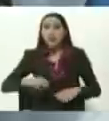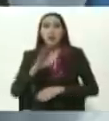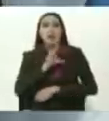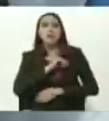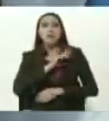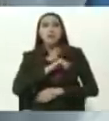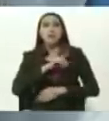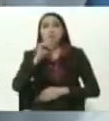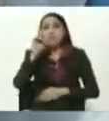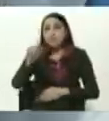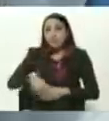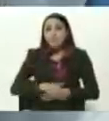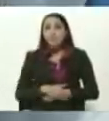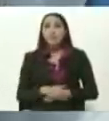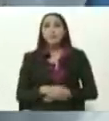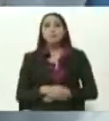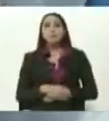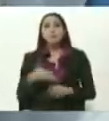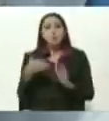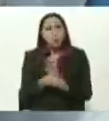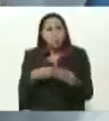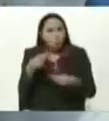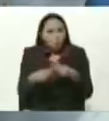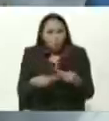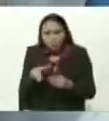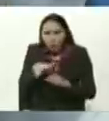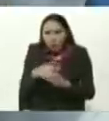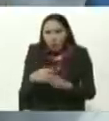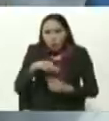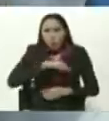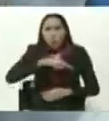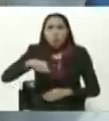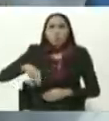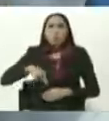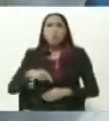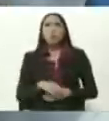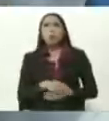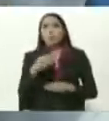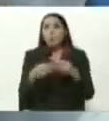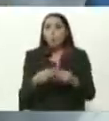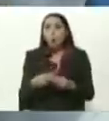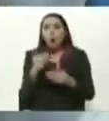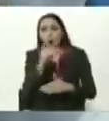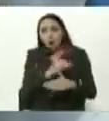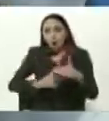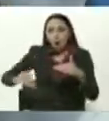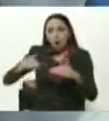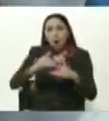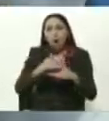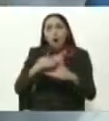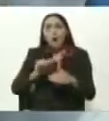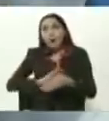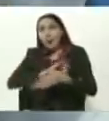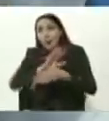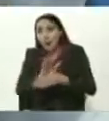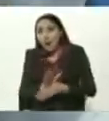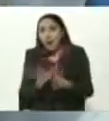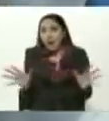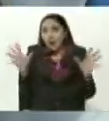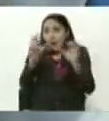y al momento de los hechos nosotros estuvimos incluso a altas horas de la medianoche y de la